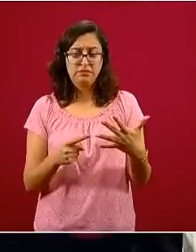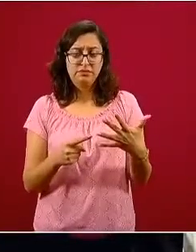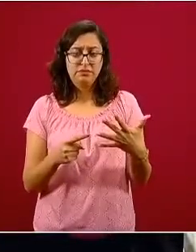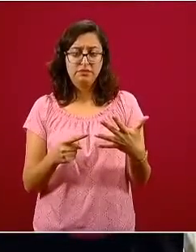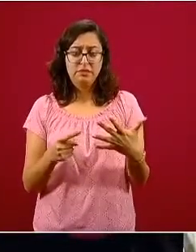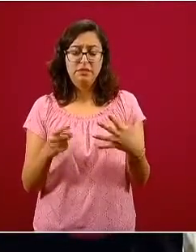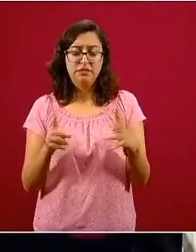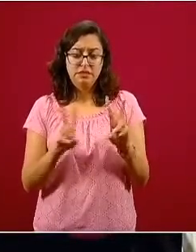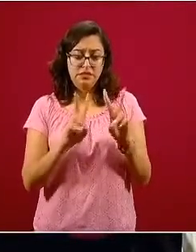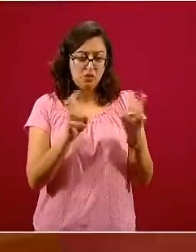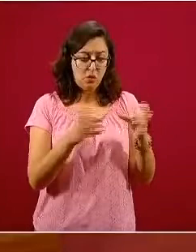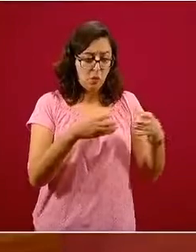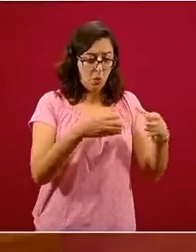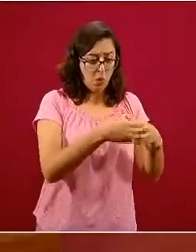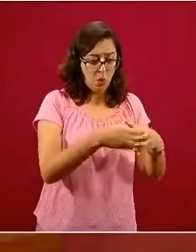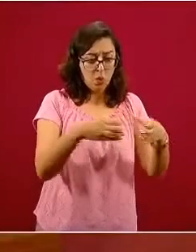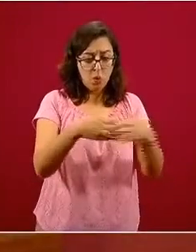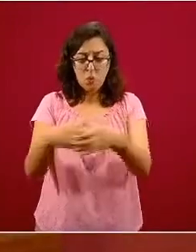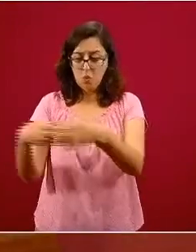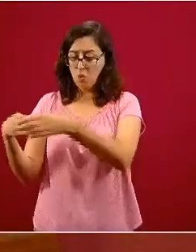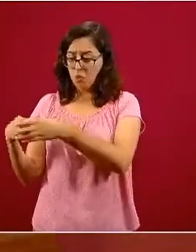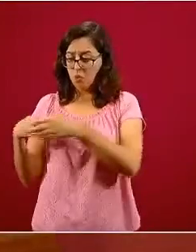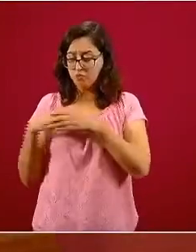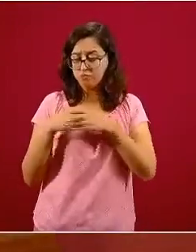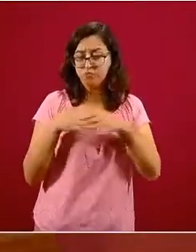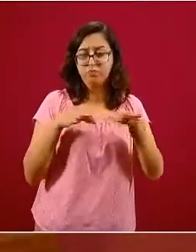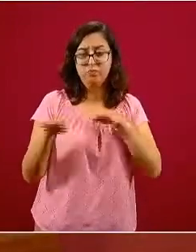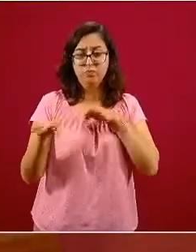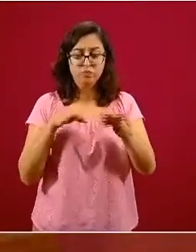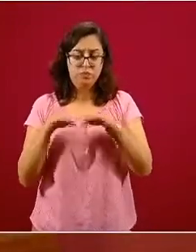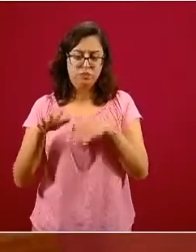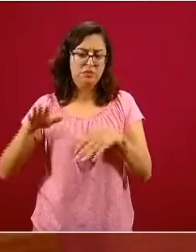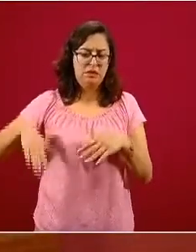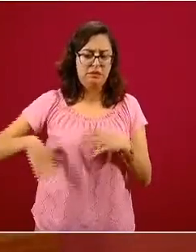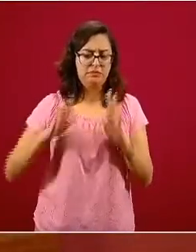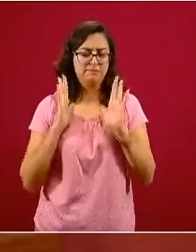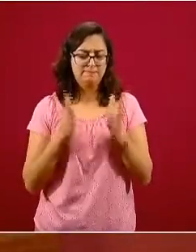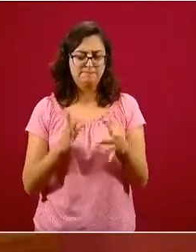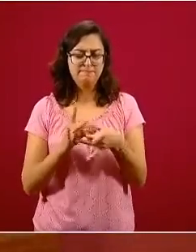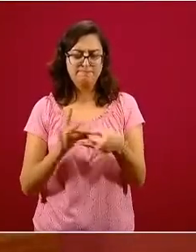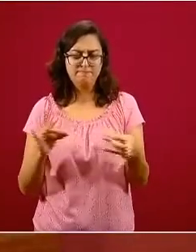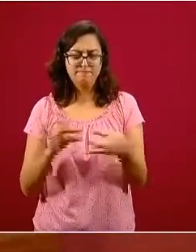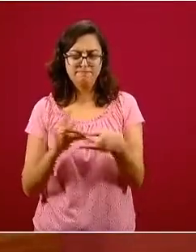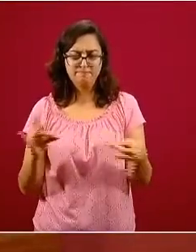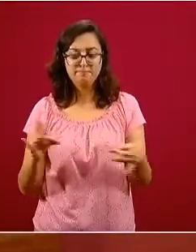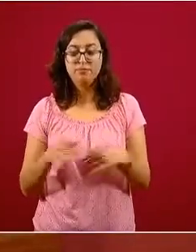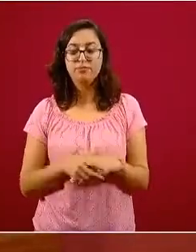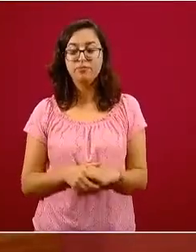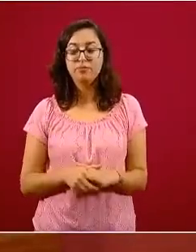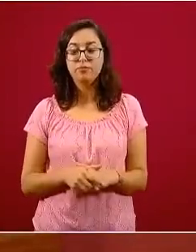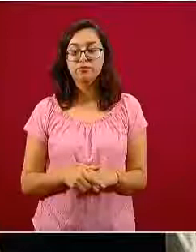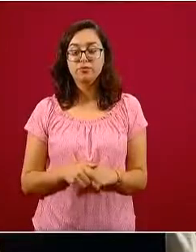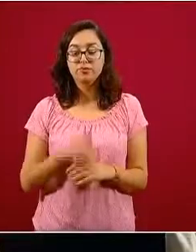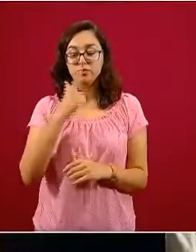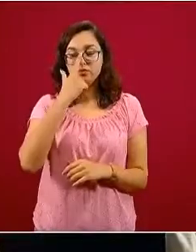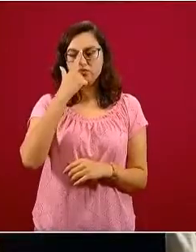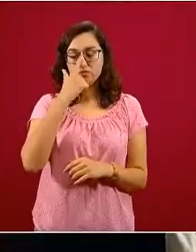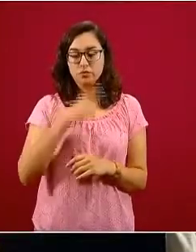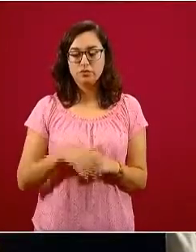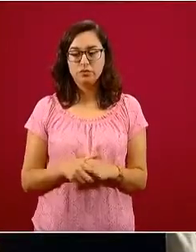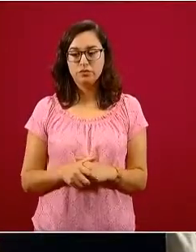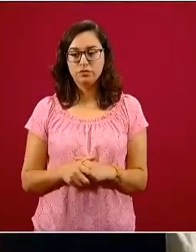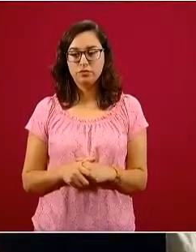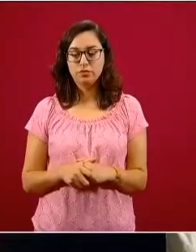subgrupos de trabajo que ya mencioné. Y lo que queremos es que